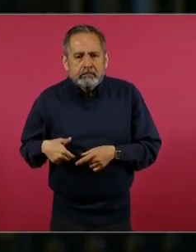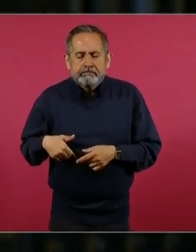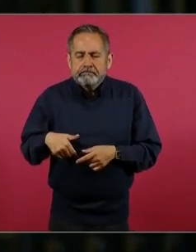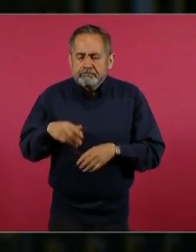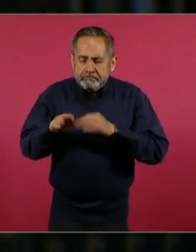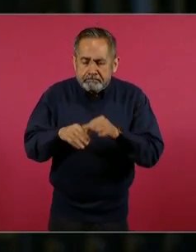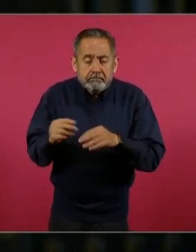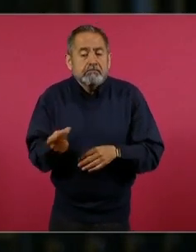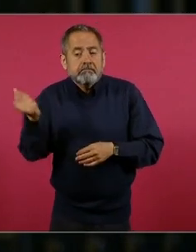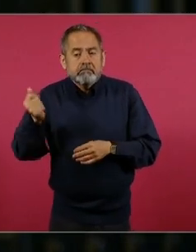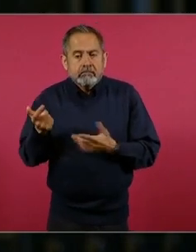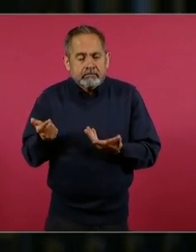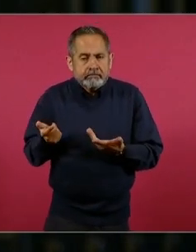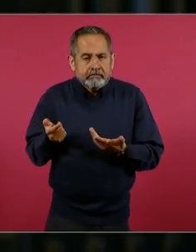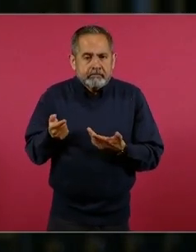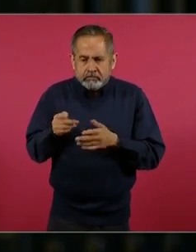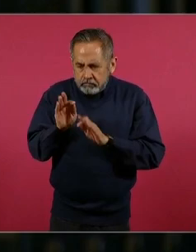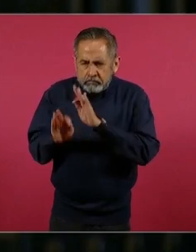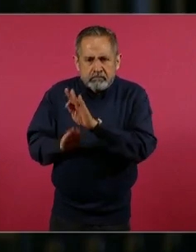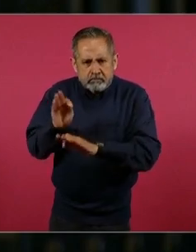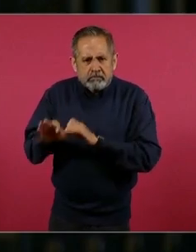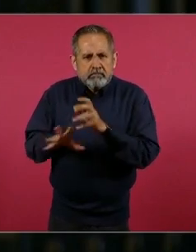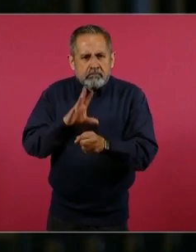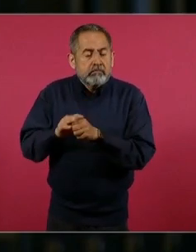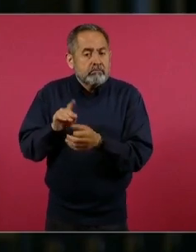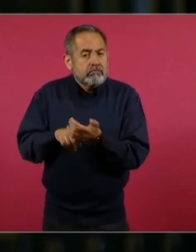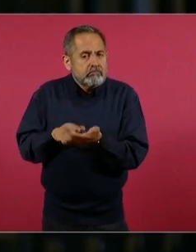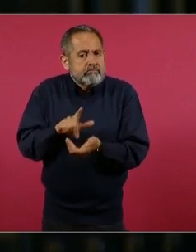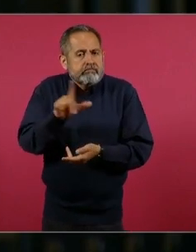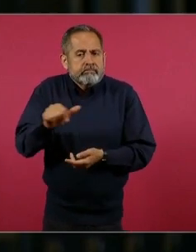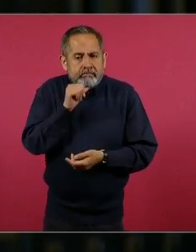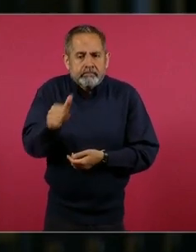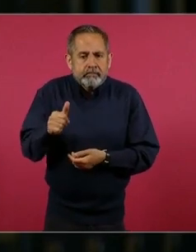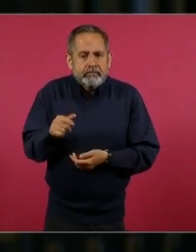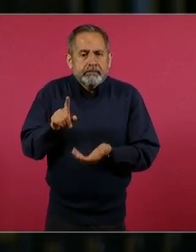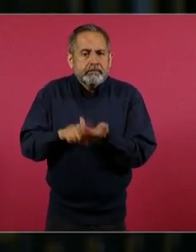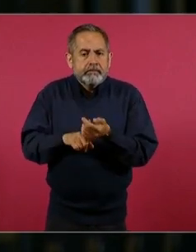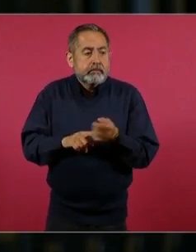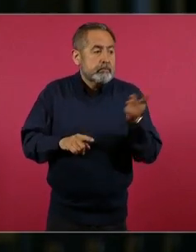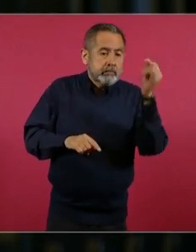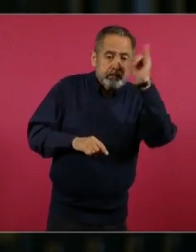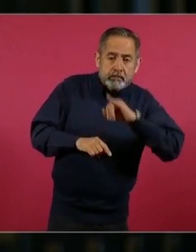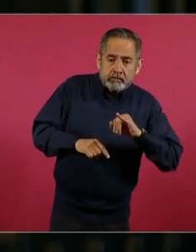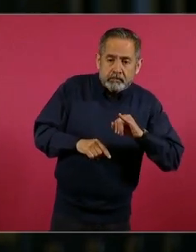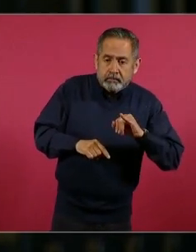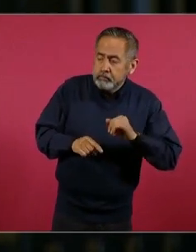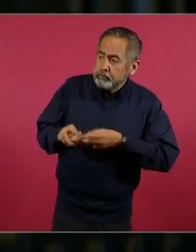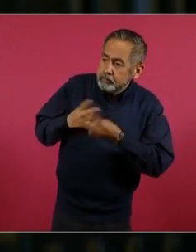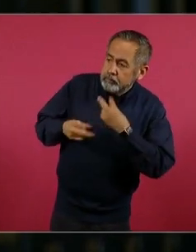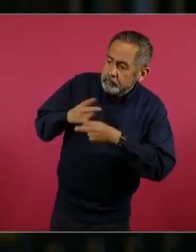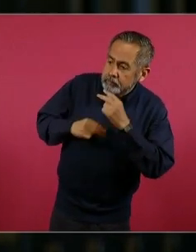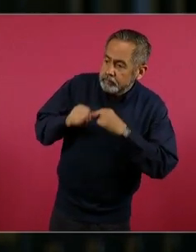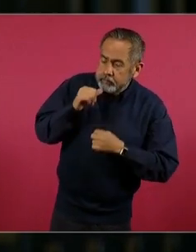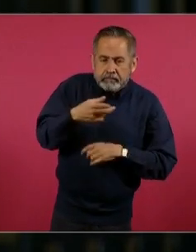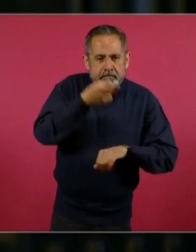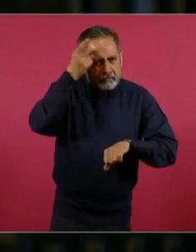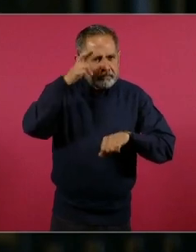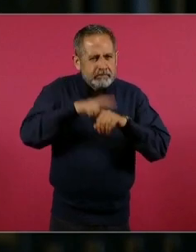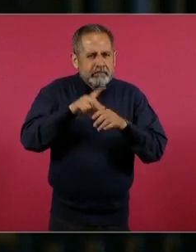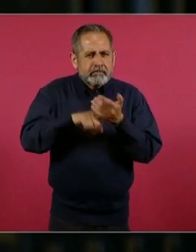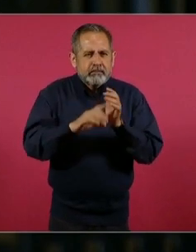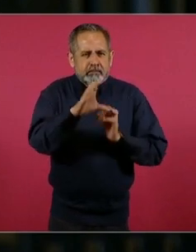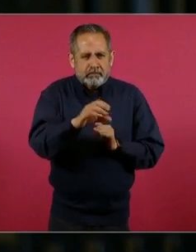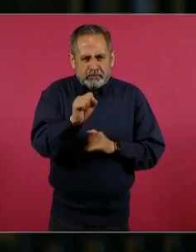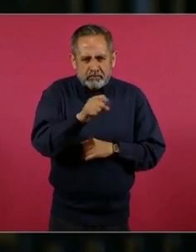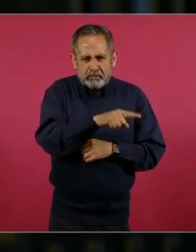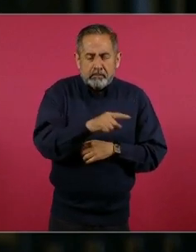lo atendieron, donde lo han curado, lo siguen. Pero le cayó mal a su jefe que se tardara tanto en regresar, el director de comunicación